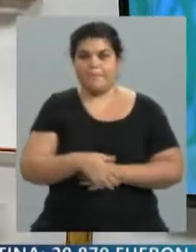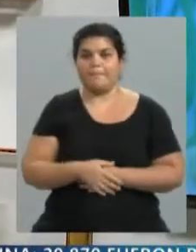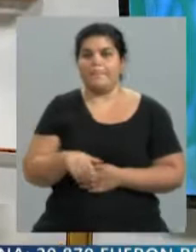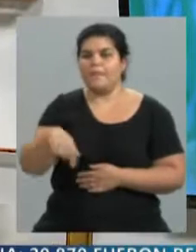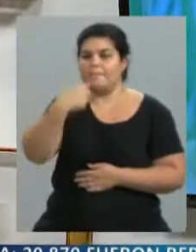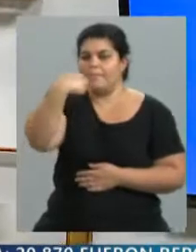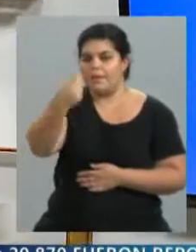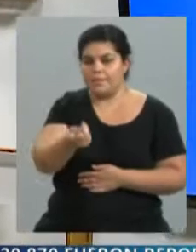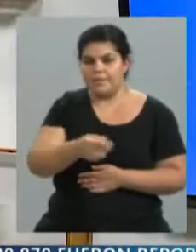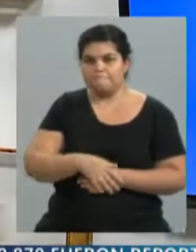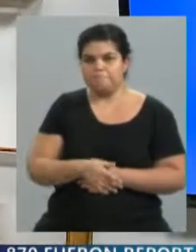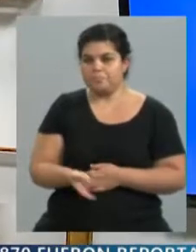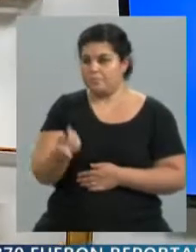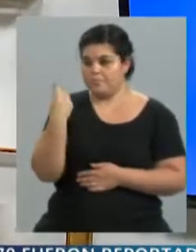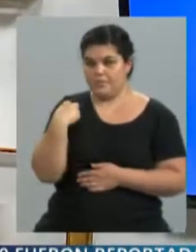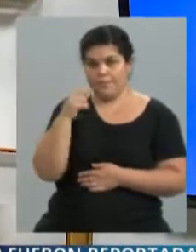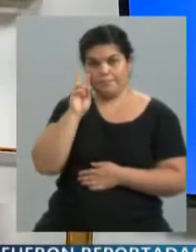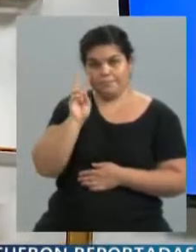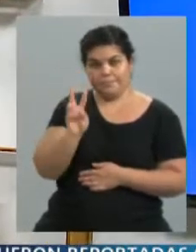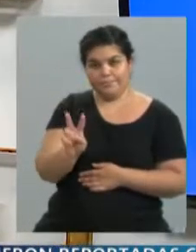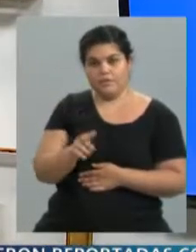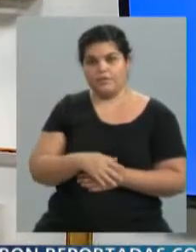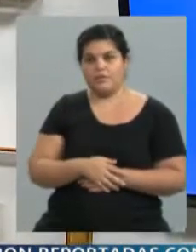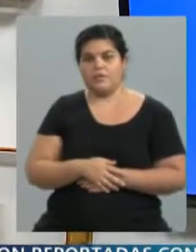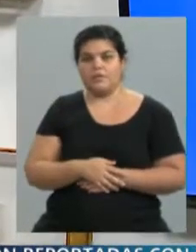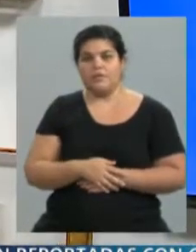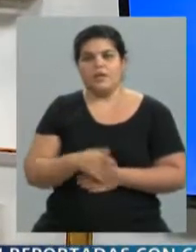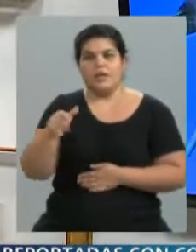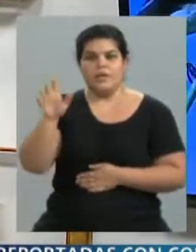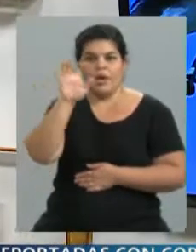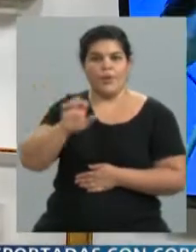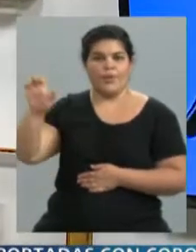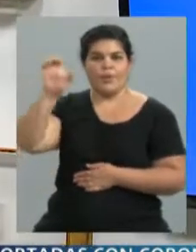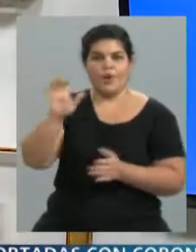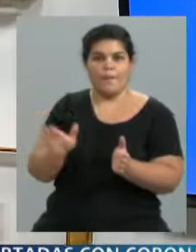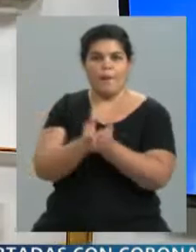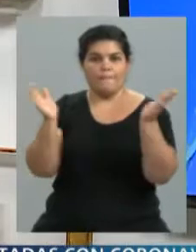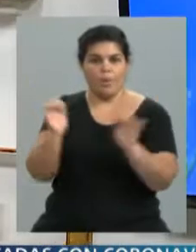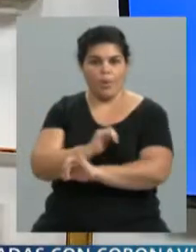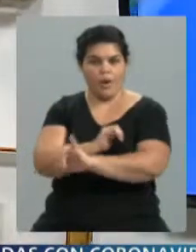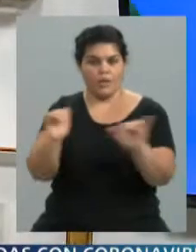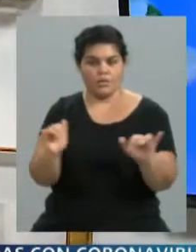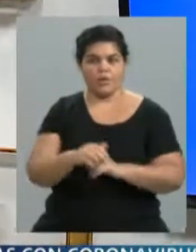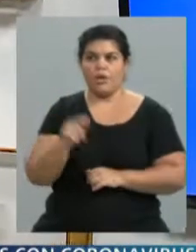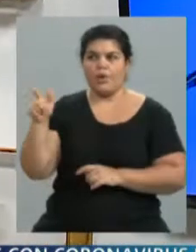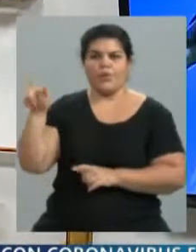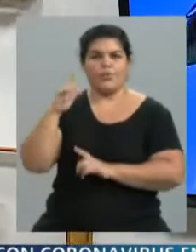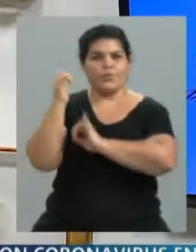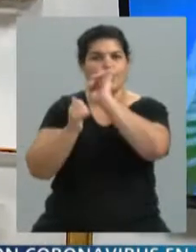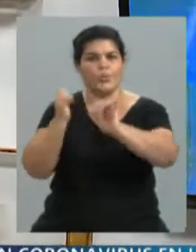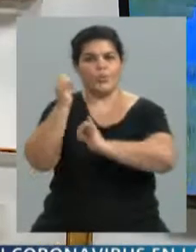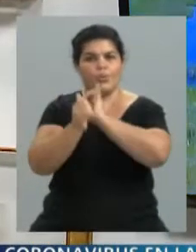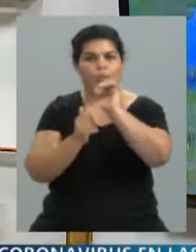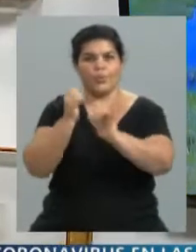ayer justamente estábamos mirando un artículo de una publicación europea que hablaba, por ejemplo, y hablando de lo que es la evolución